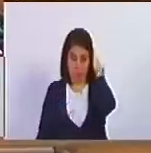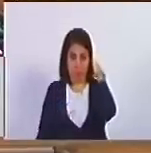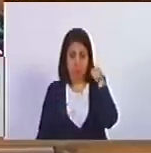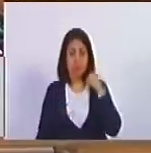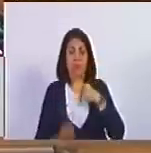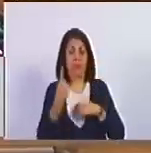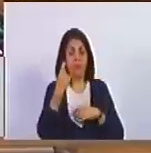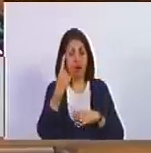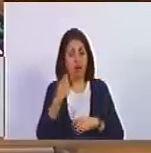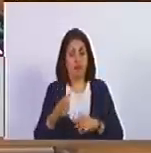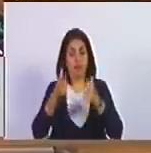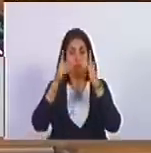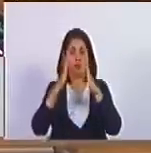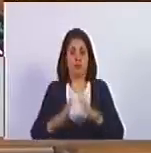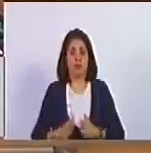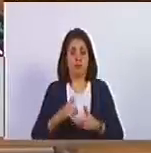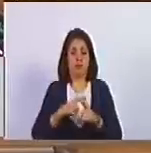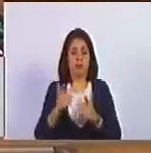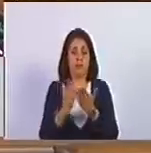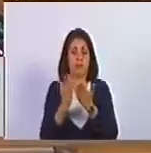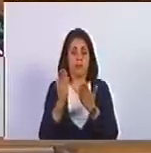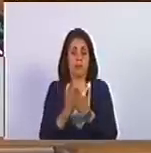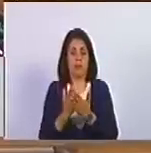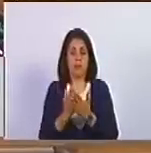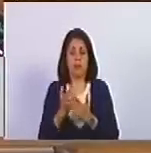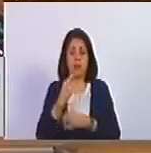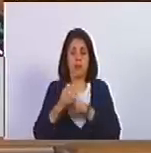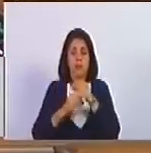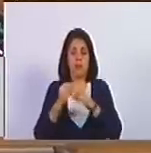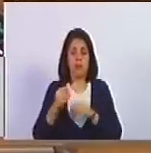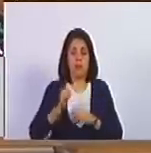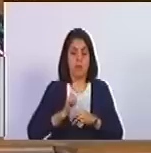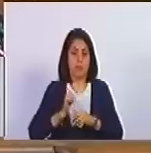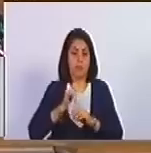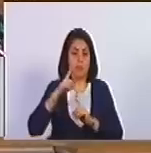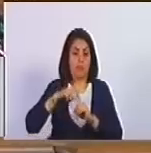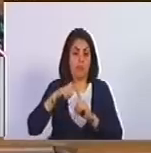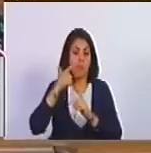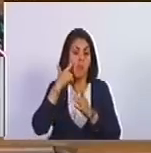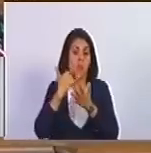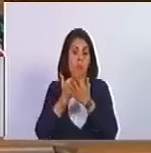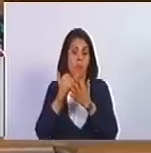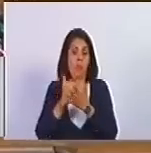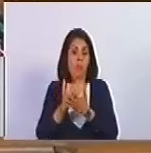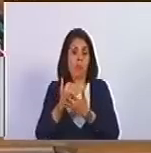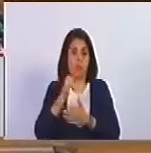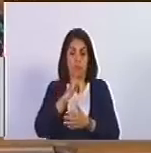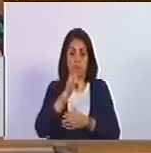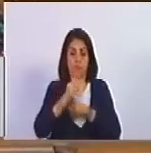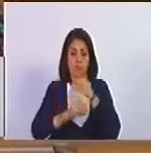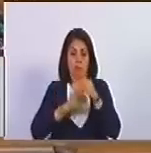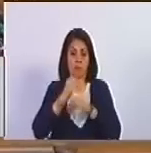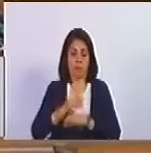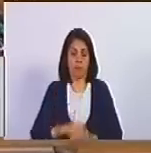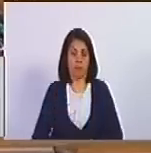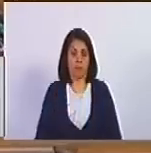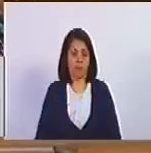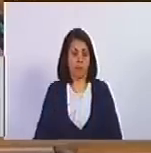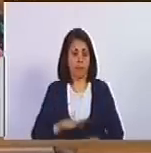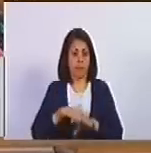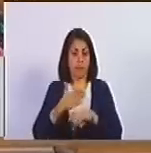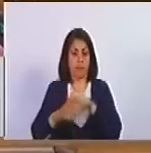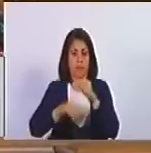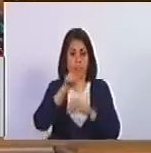la facultad de las autoridades competentes de revisar en cualquier momento la veracidad de la declaración realizada por